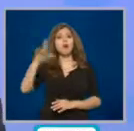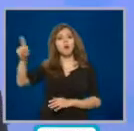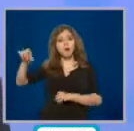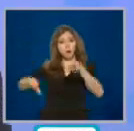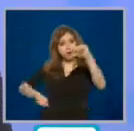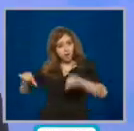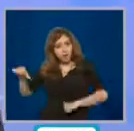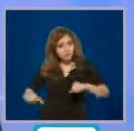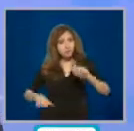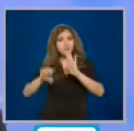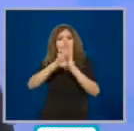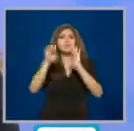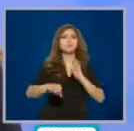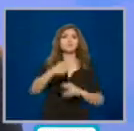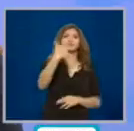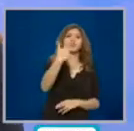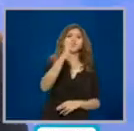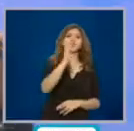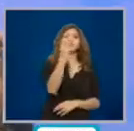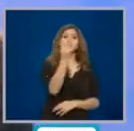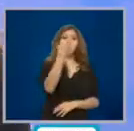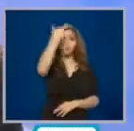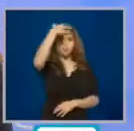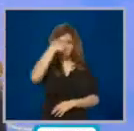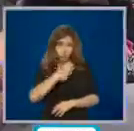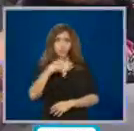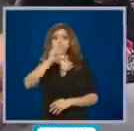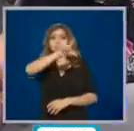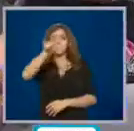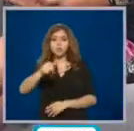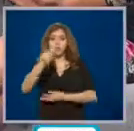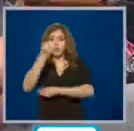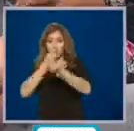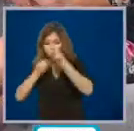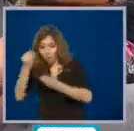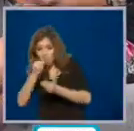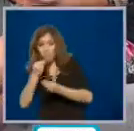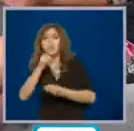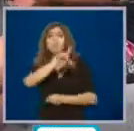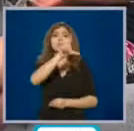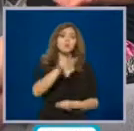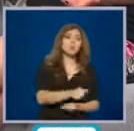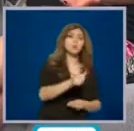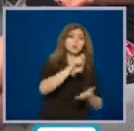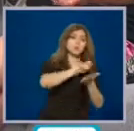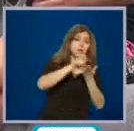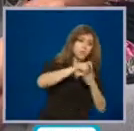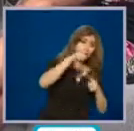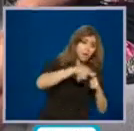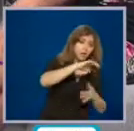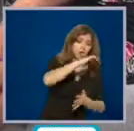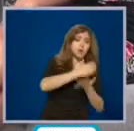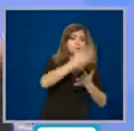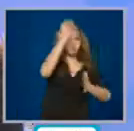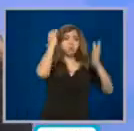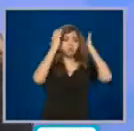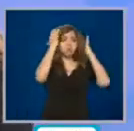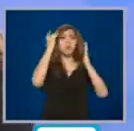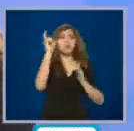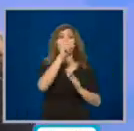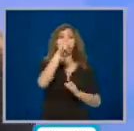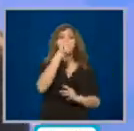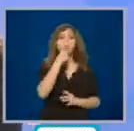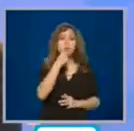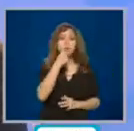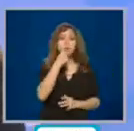actividad deportiva 8, 9 de la noche, en lo que llegan, cenan, se bañan, terminan quizá la tarea, se van durmiendo 11 de la noche. Un niño, cuando jamás debería